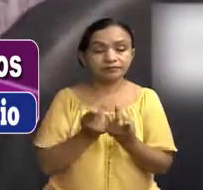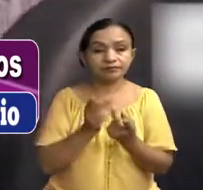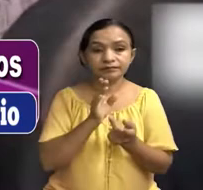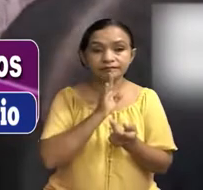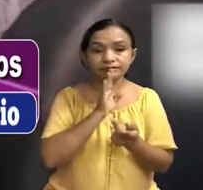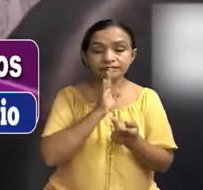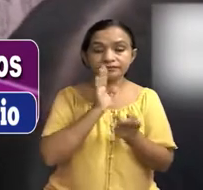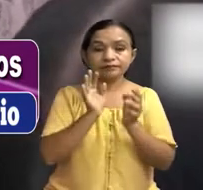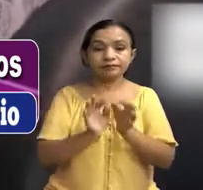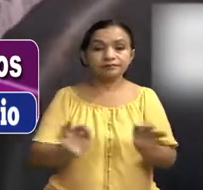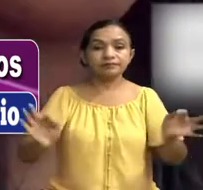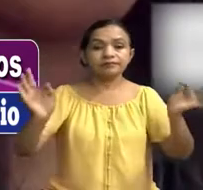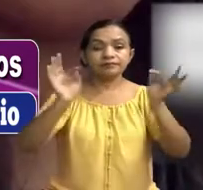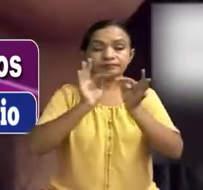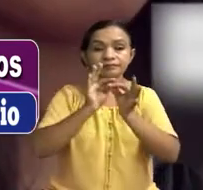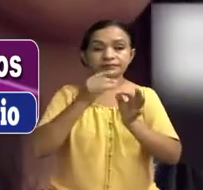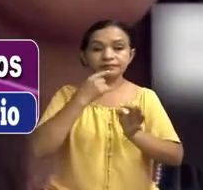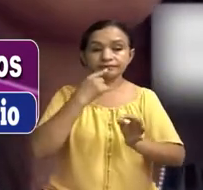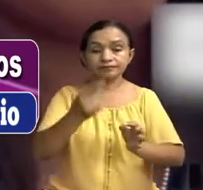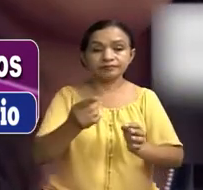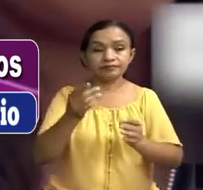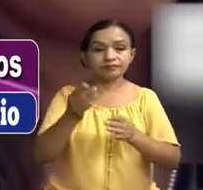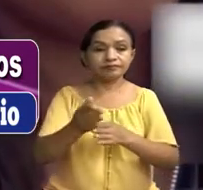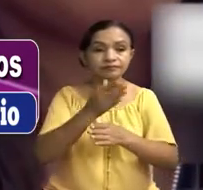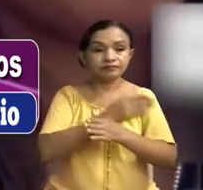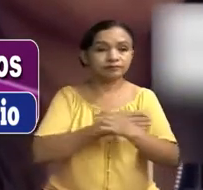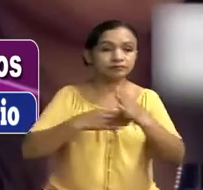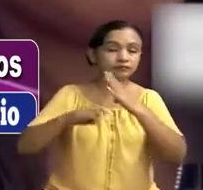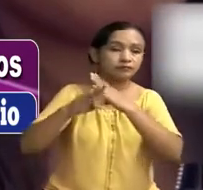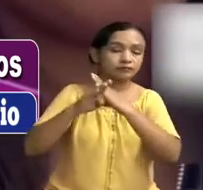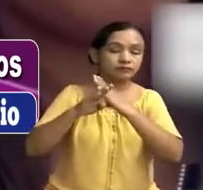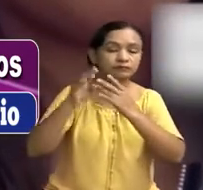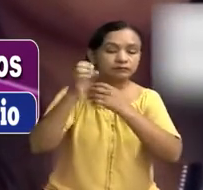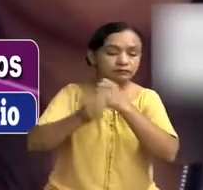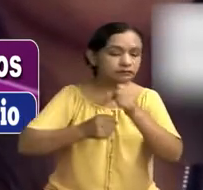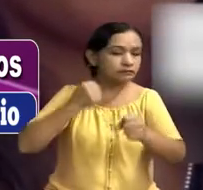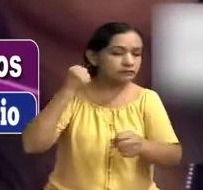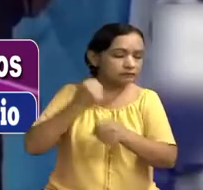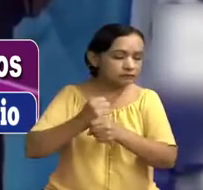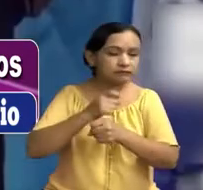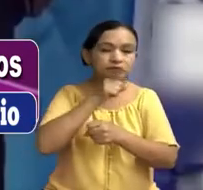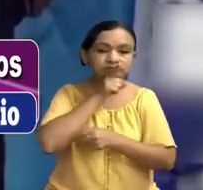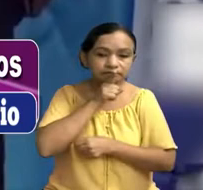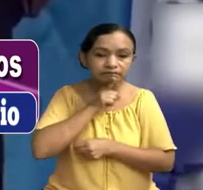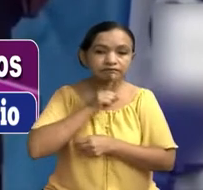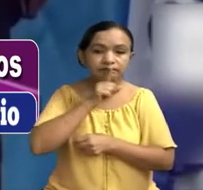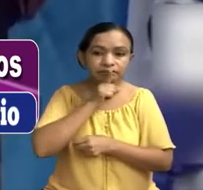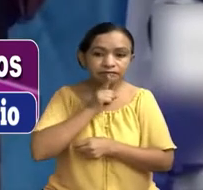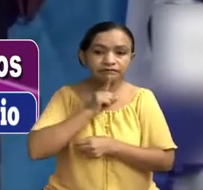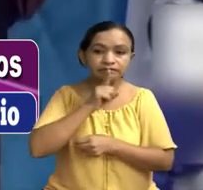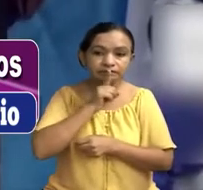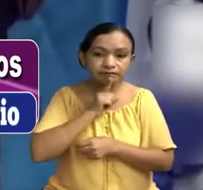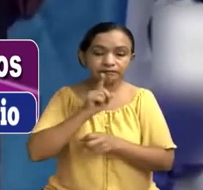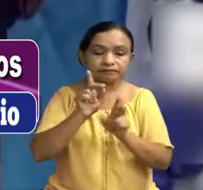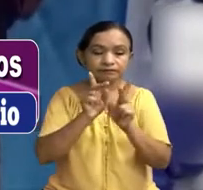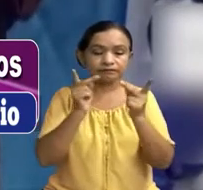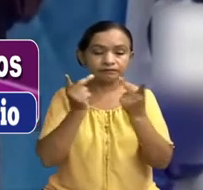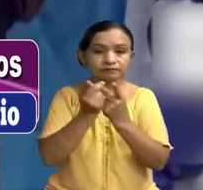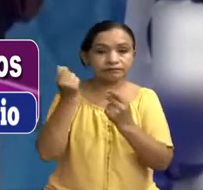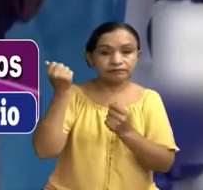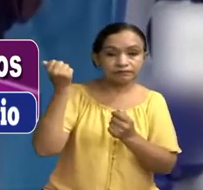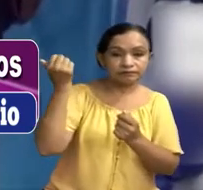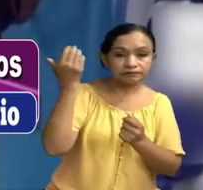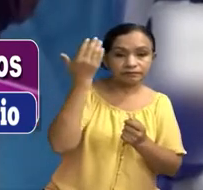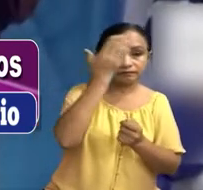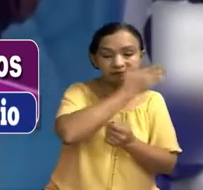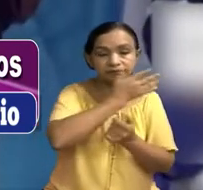muy importante, que los rescatos han resistido durante siglos y van a continuar resistiendo. Así como resisten los pueblos afrodescendientes.